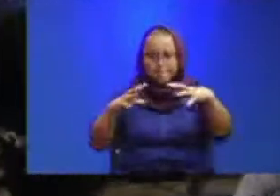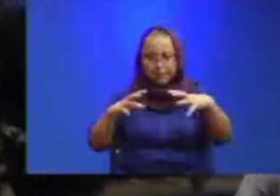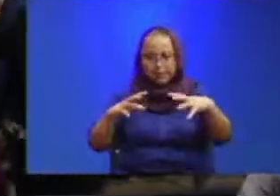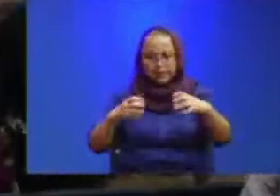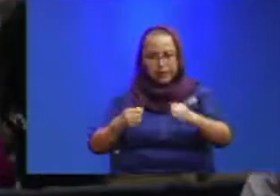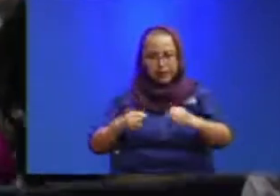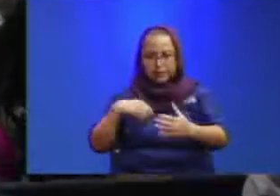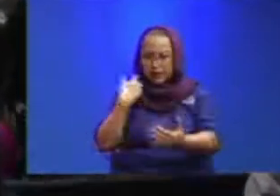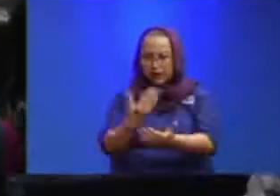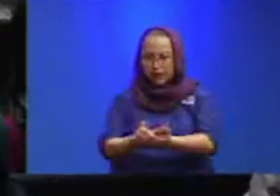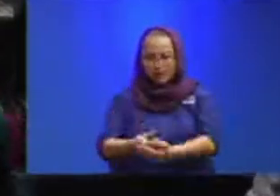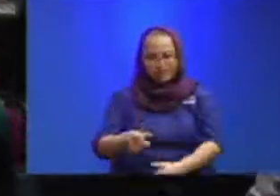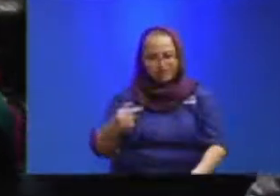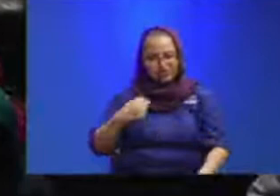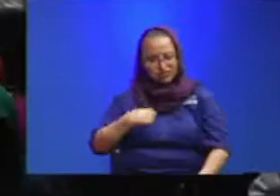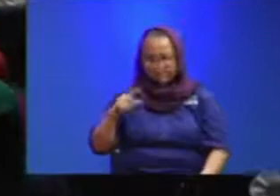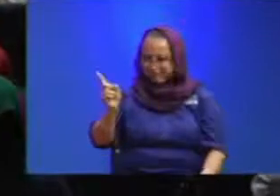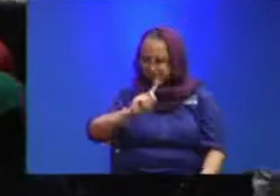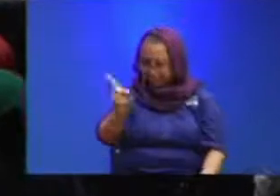tropiezo